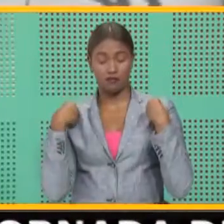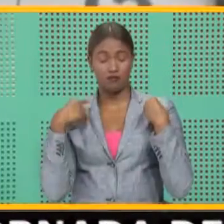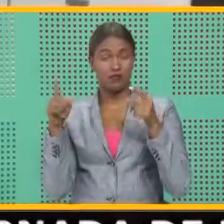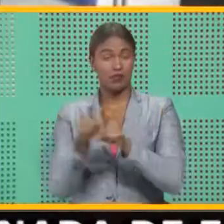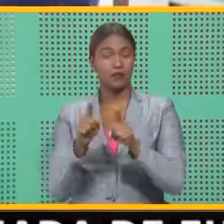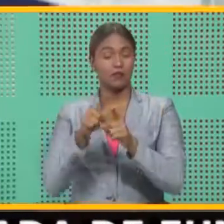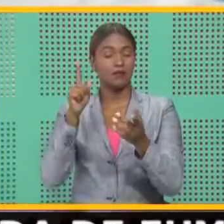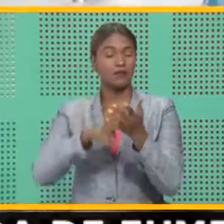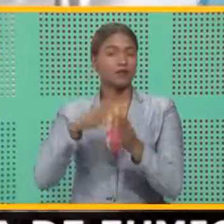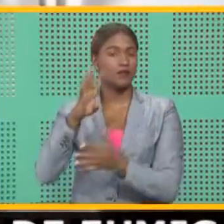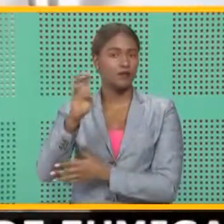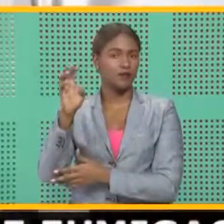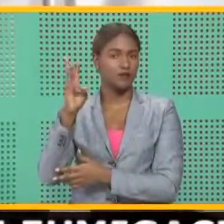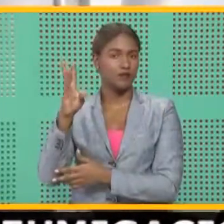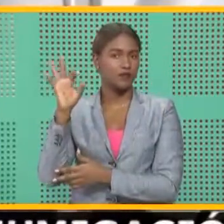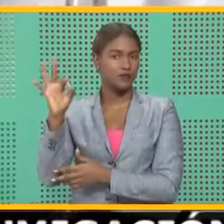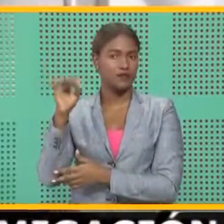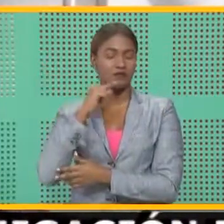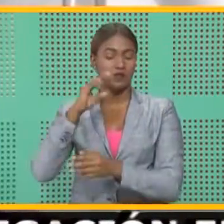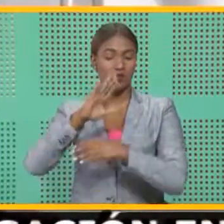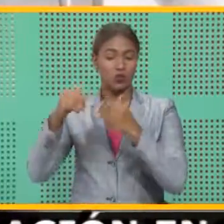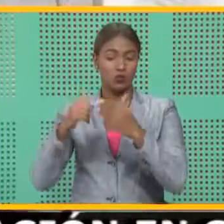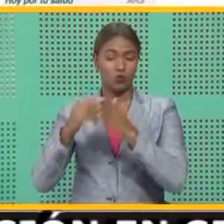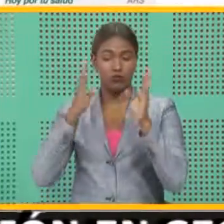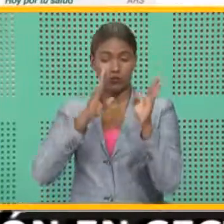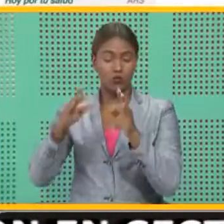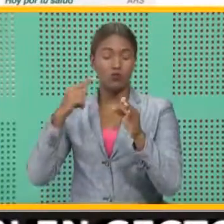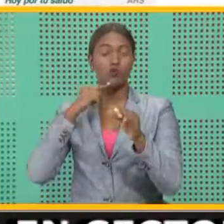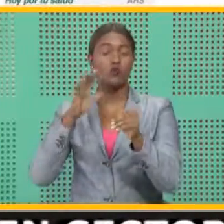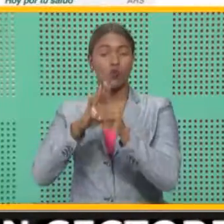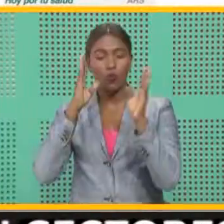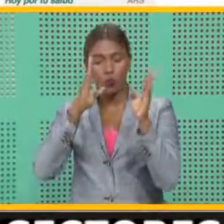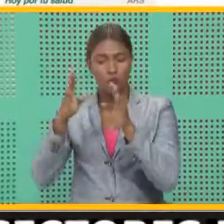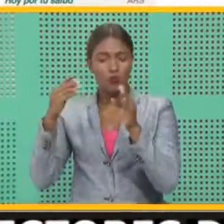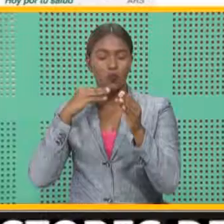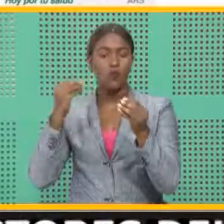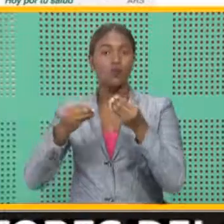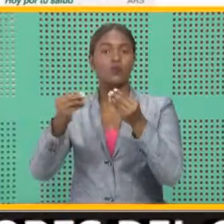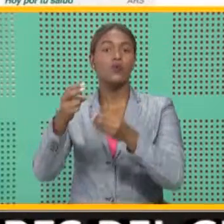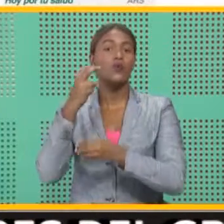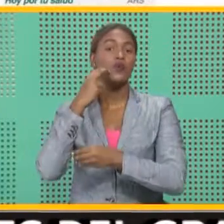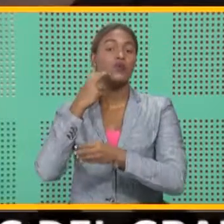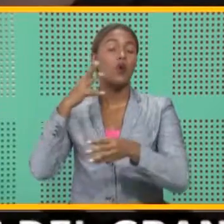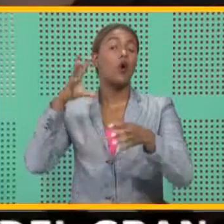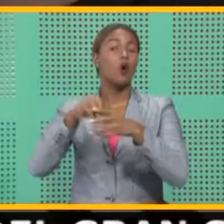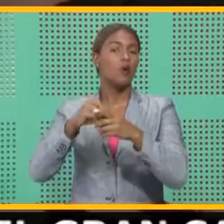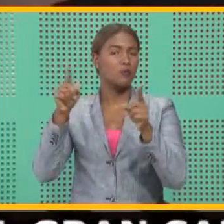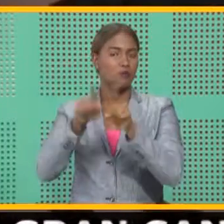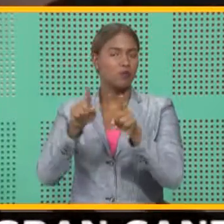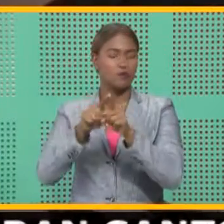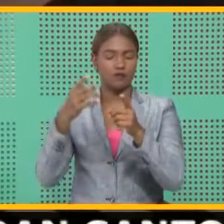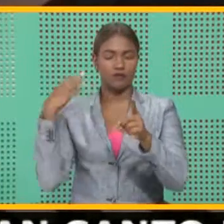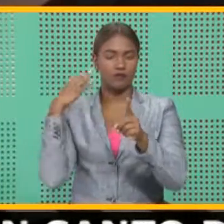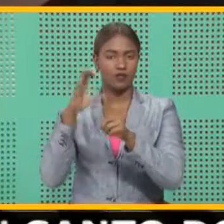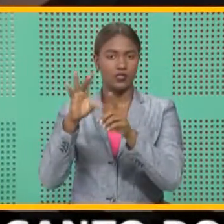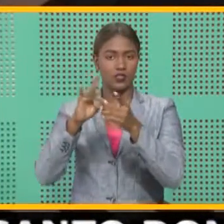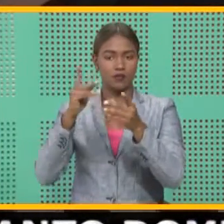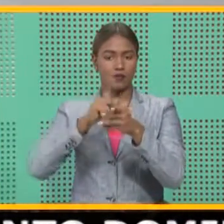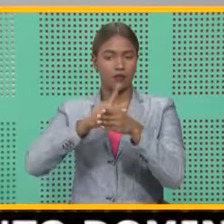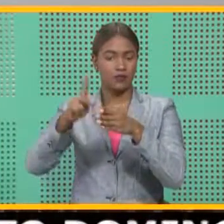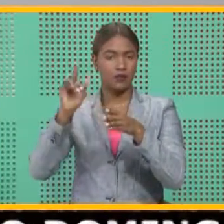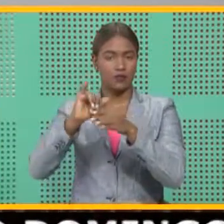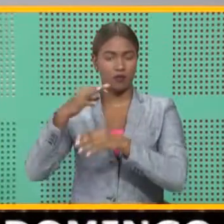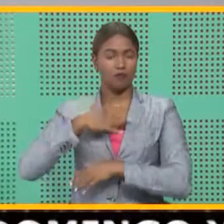que 1.469 de todas las atenciones fueron ofrecidas de manera gratuita, incluyendo la asignación de profesionales